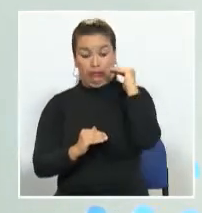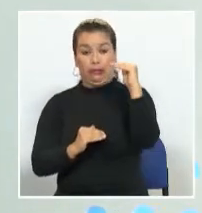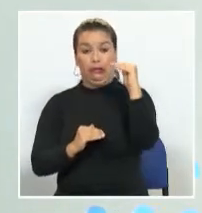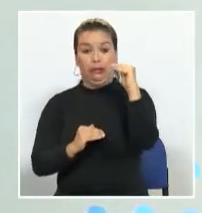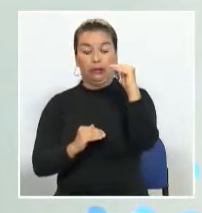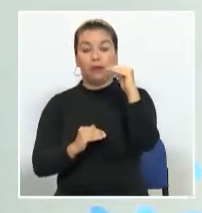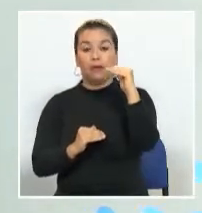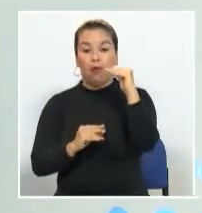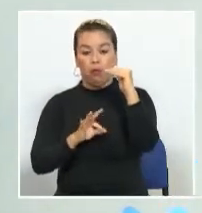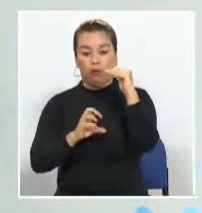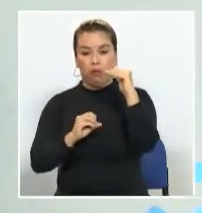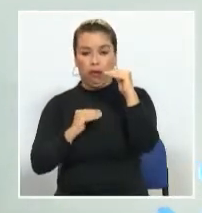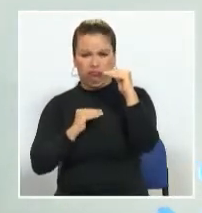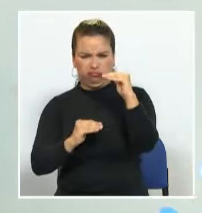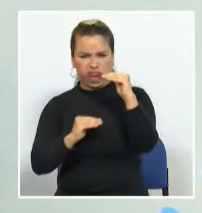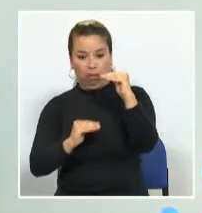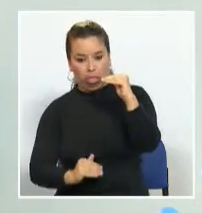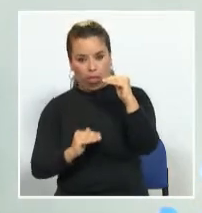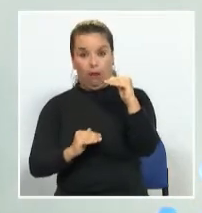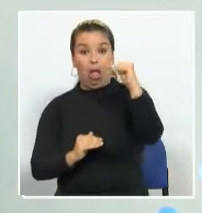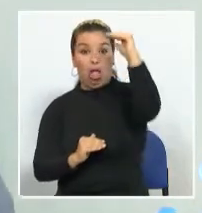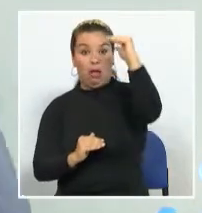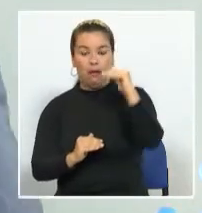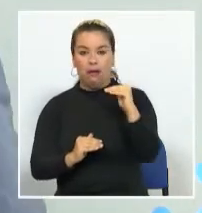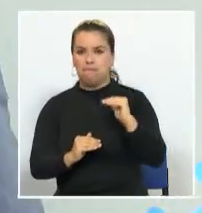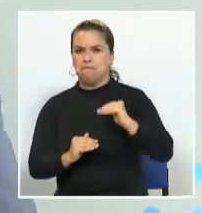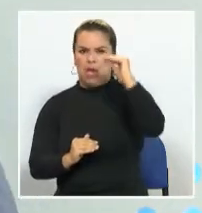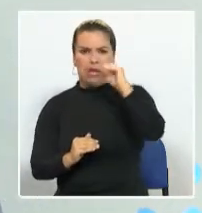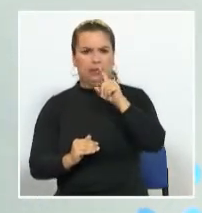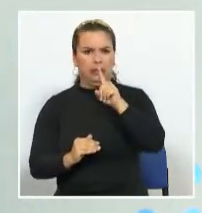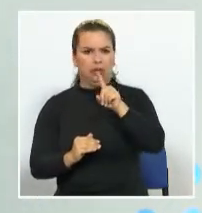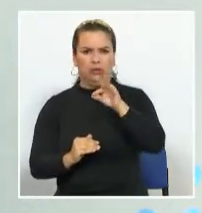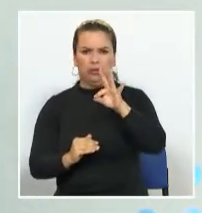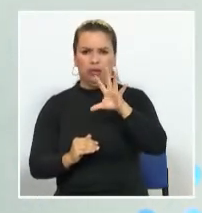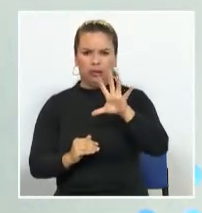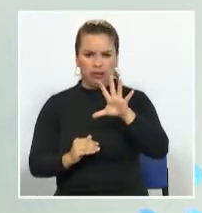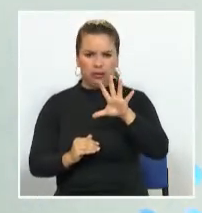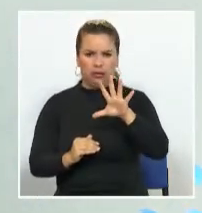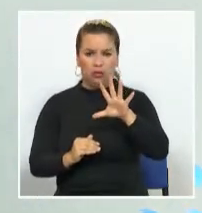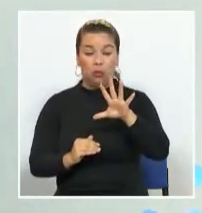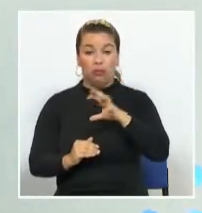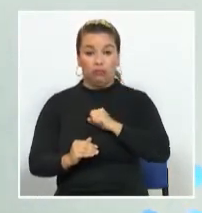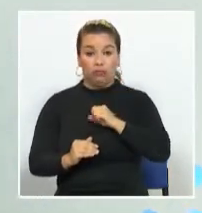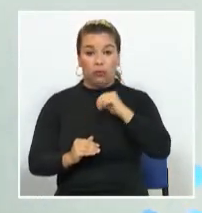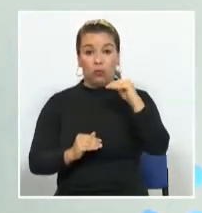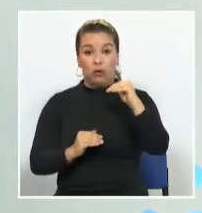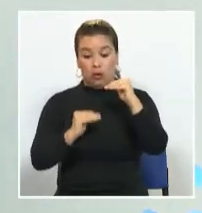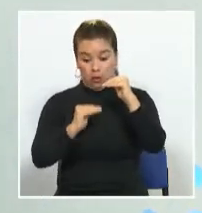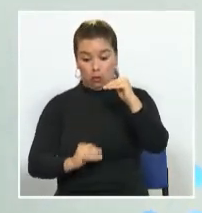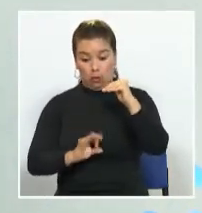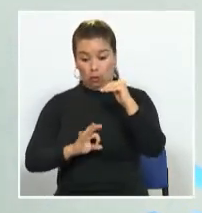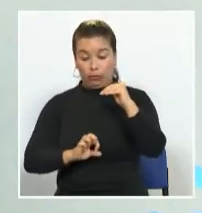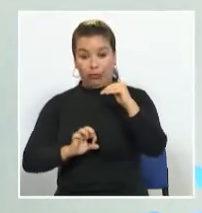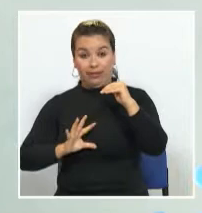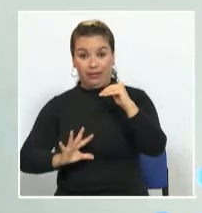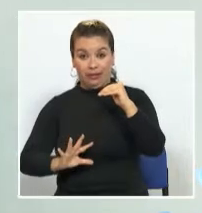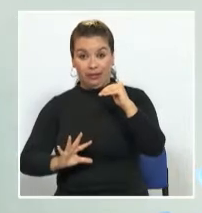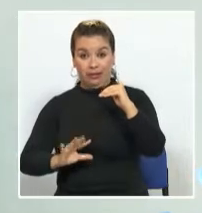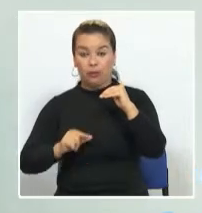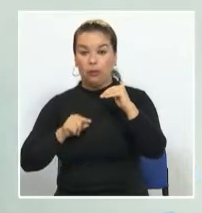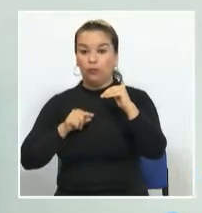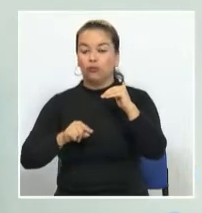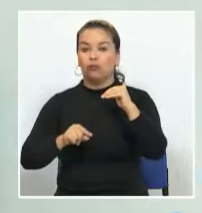se superan valores por encima de 135 de la presión sistólica y 85 de la diastólica, es cuando hacemos